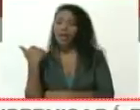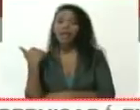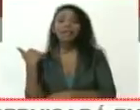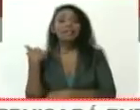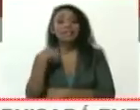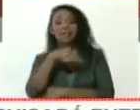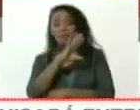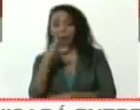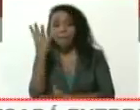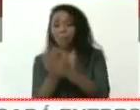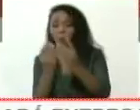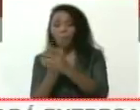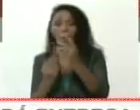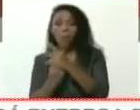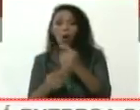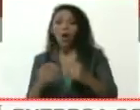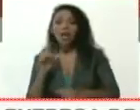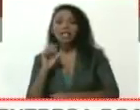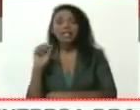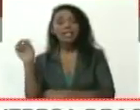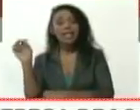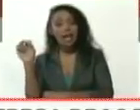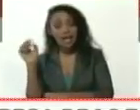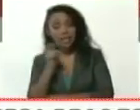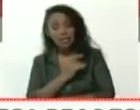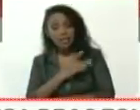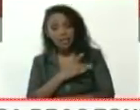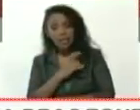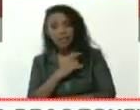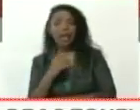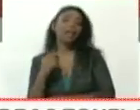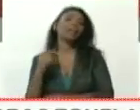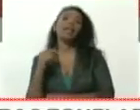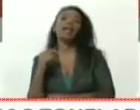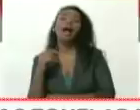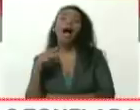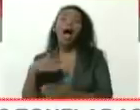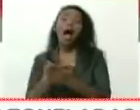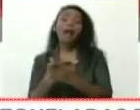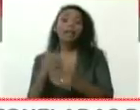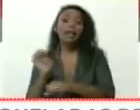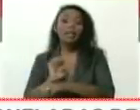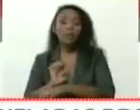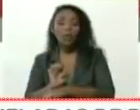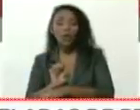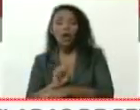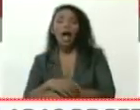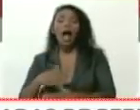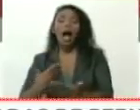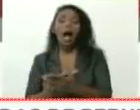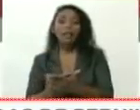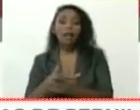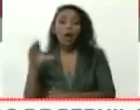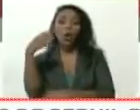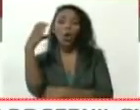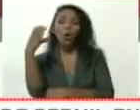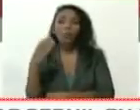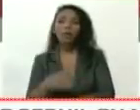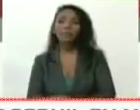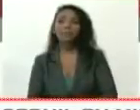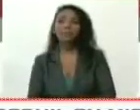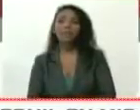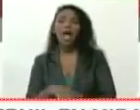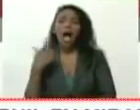Colombia que los que entran desde Colombia, ¿no? Que eso no lo van a decir los medios de comunicación. Sí